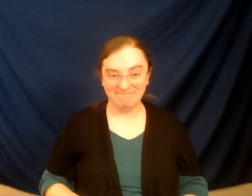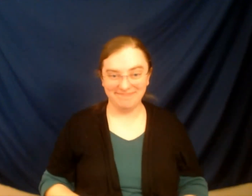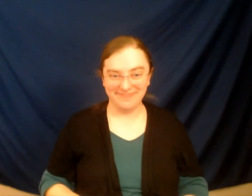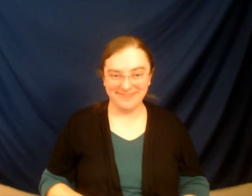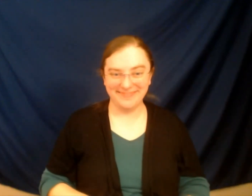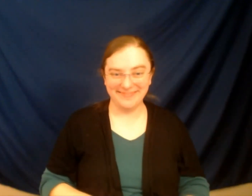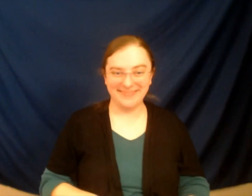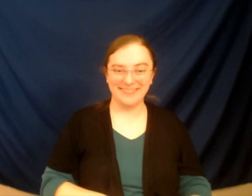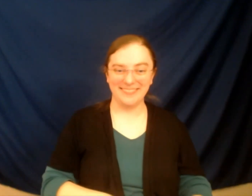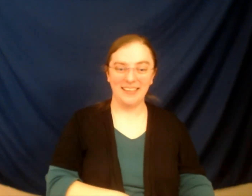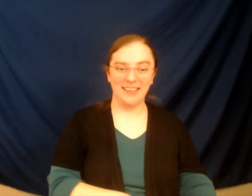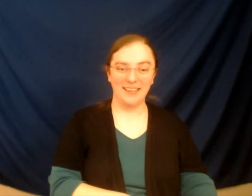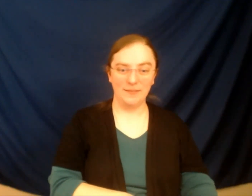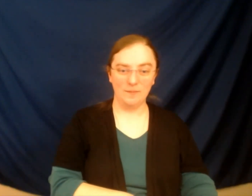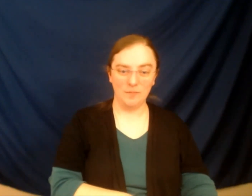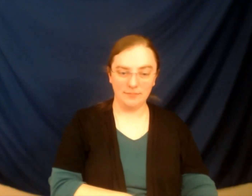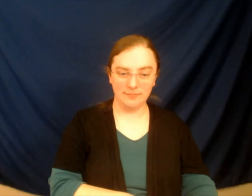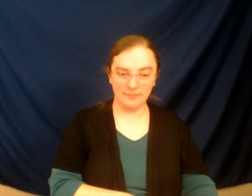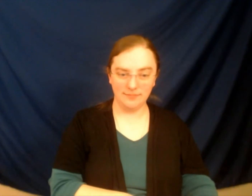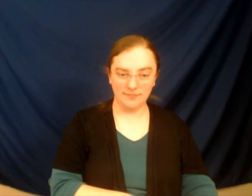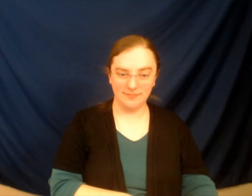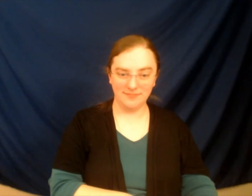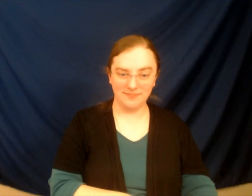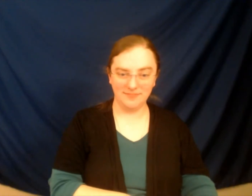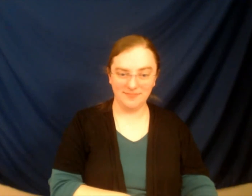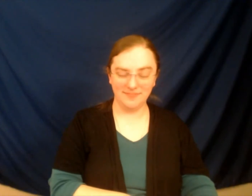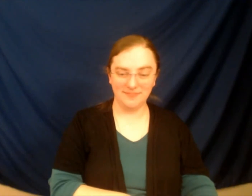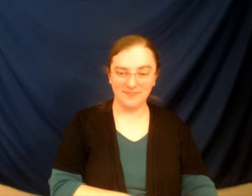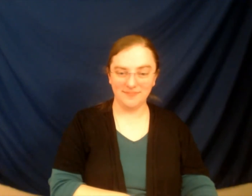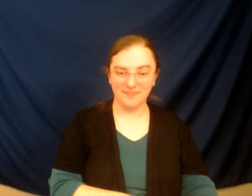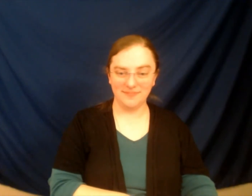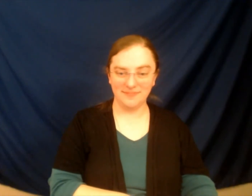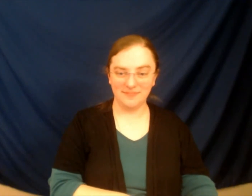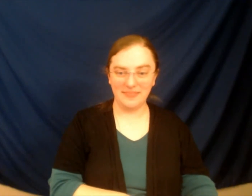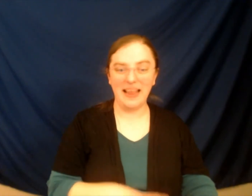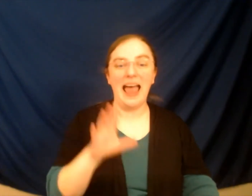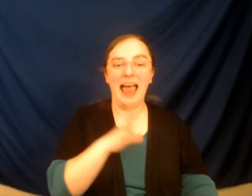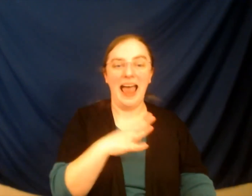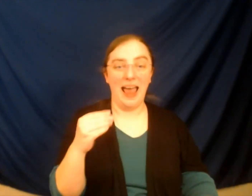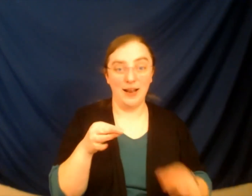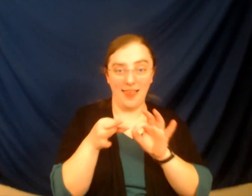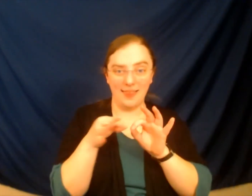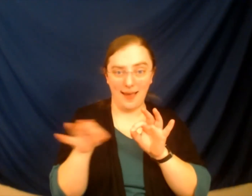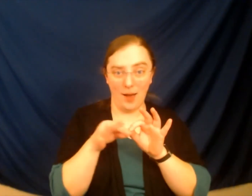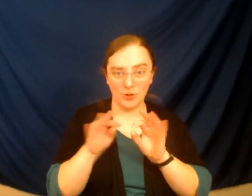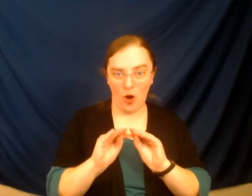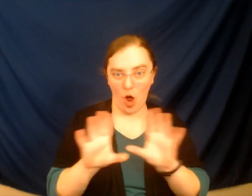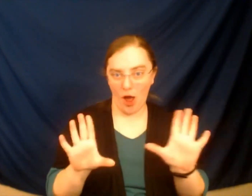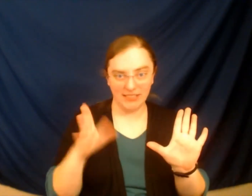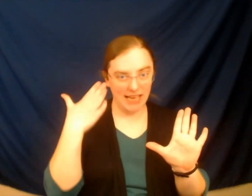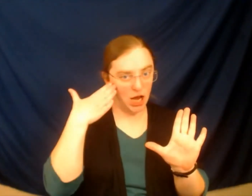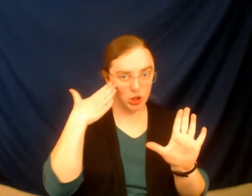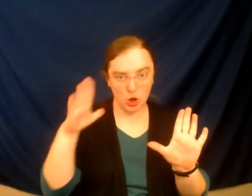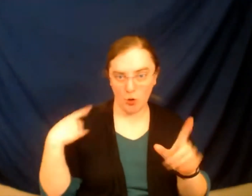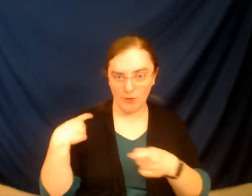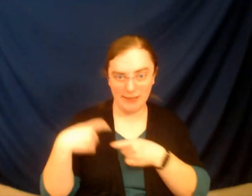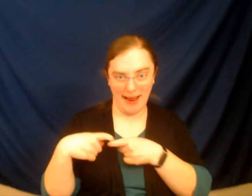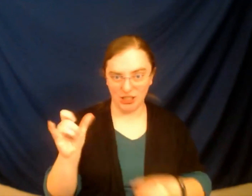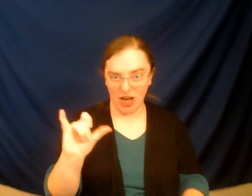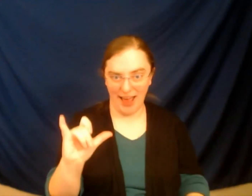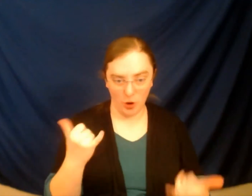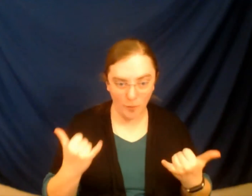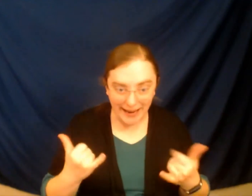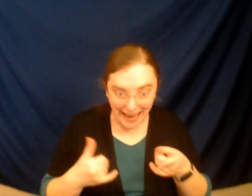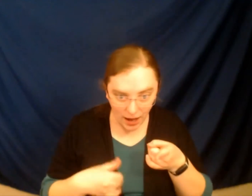está listo para, puede ir a uno de los dos. Es como opcional, pero que me va a